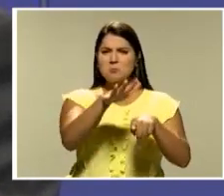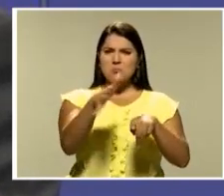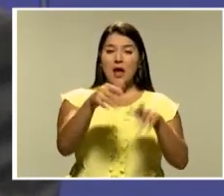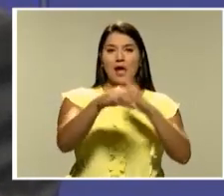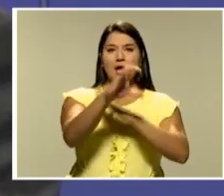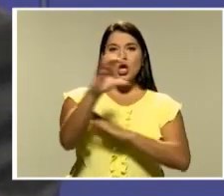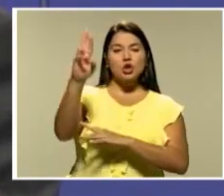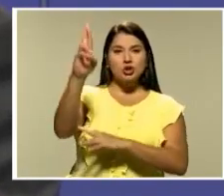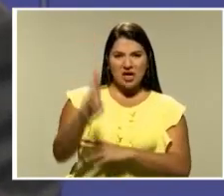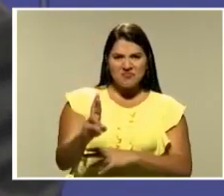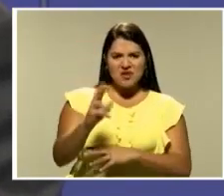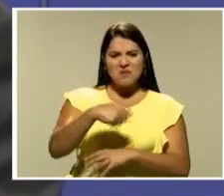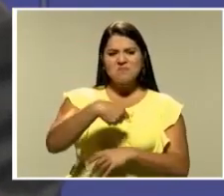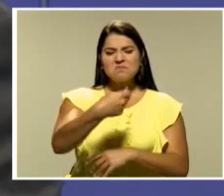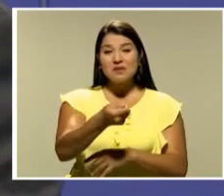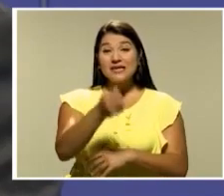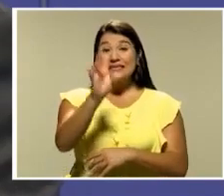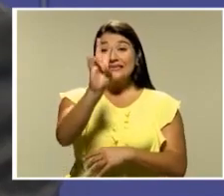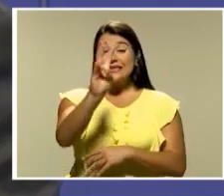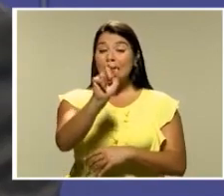en Costa Rica aportaba